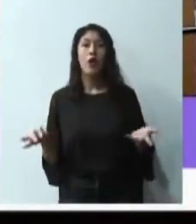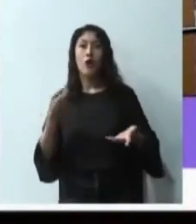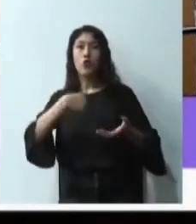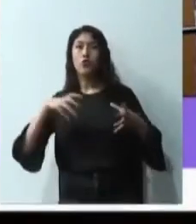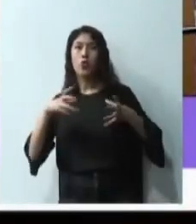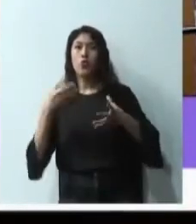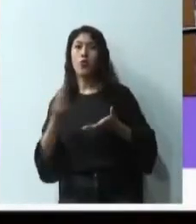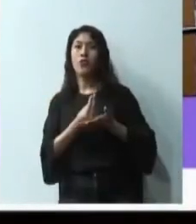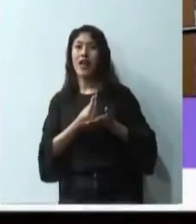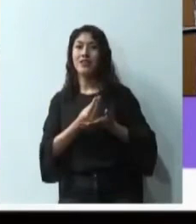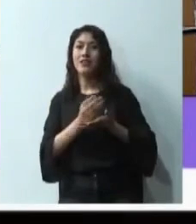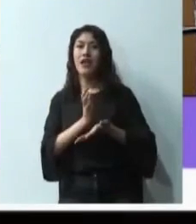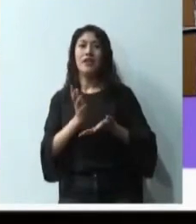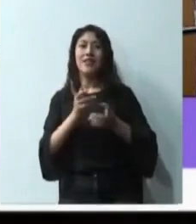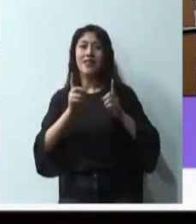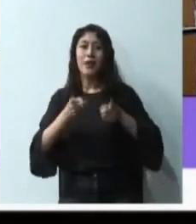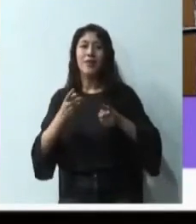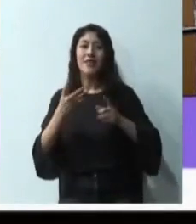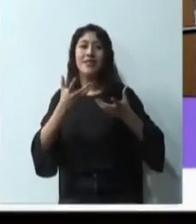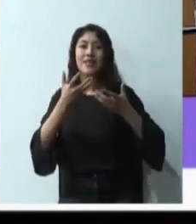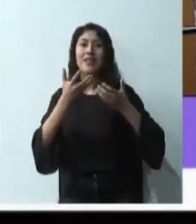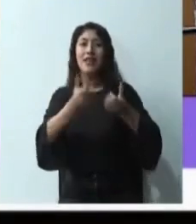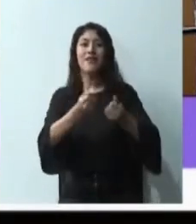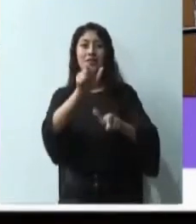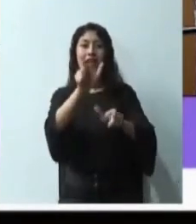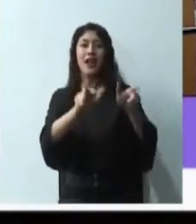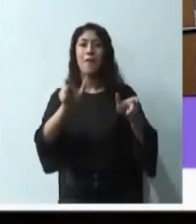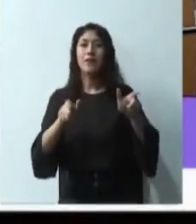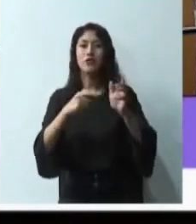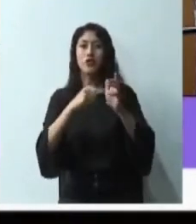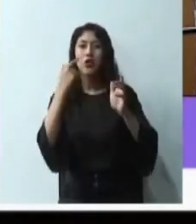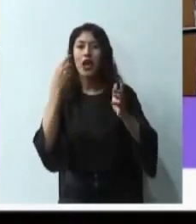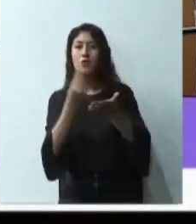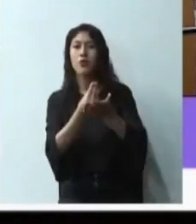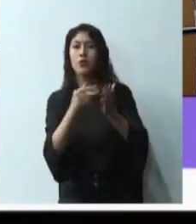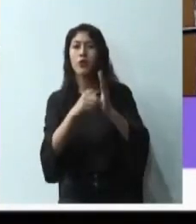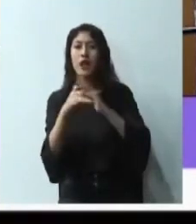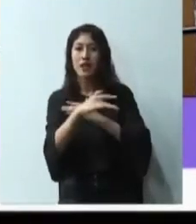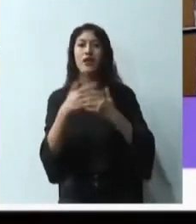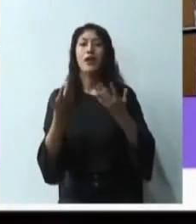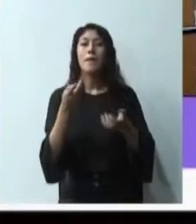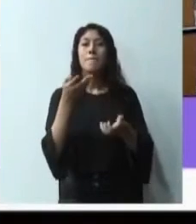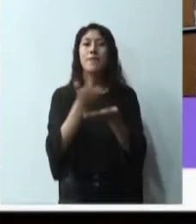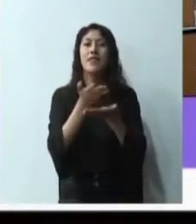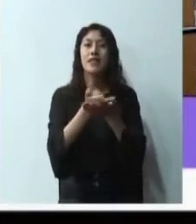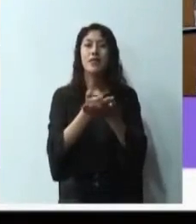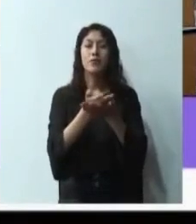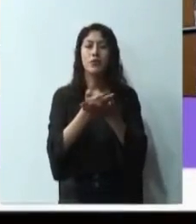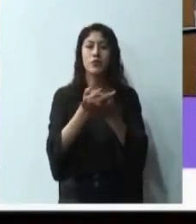también es defenderlos. Y lo vamos a hacer reclamando al Gobierno Nacional que cumpla el fallo de la